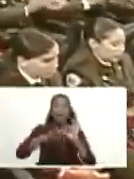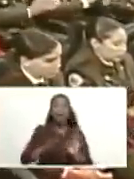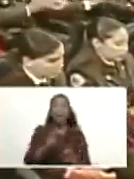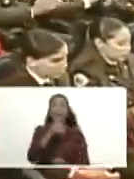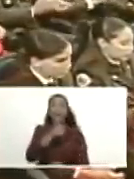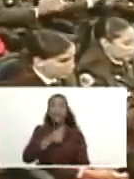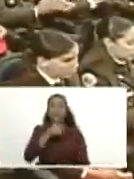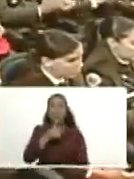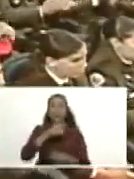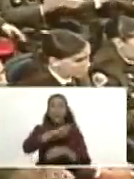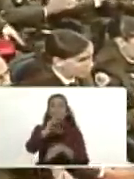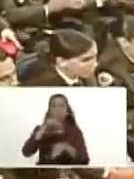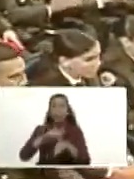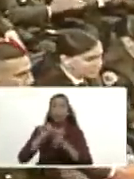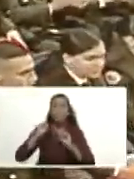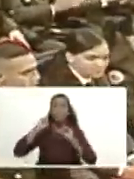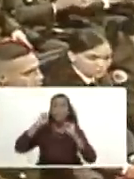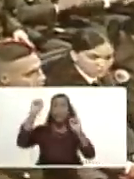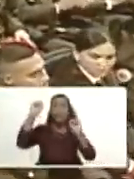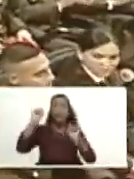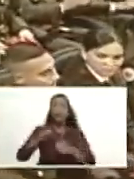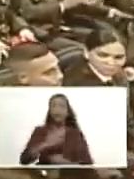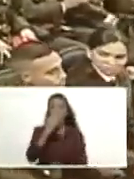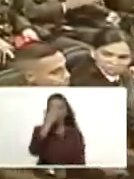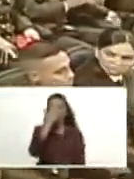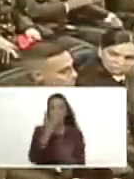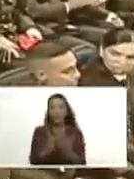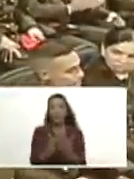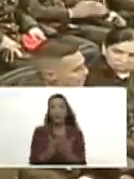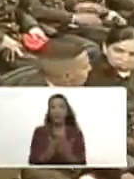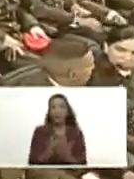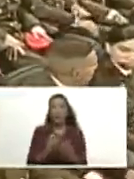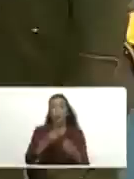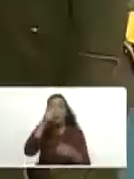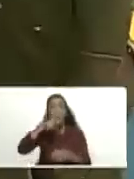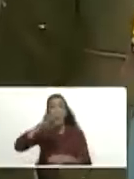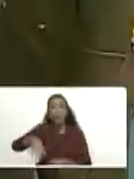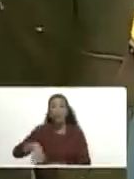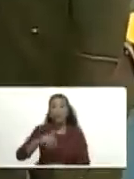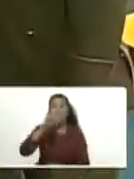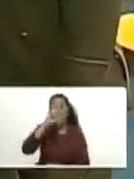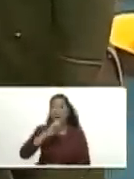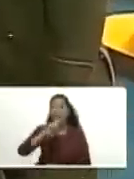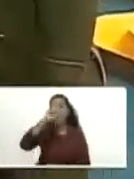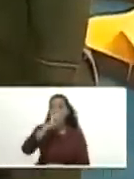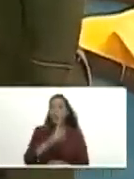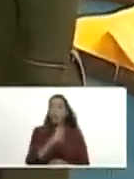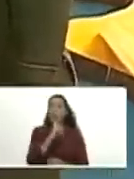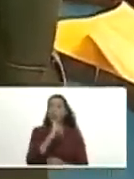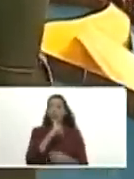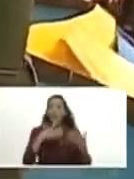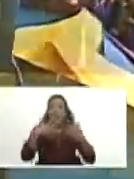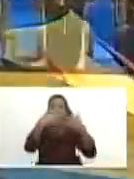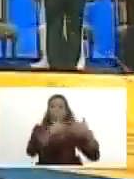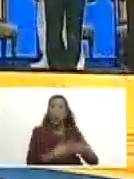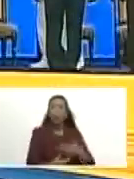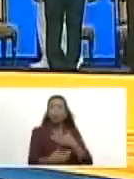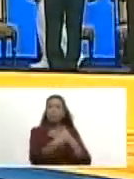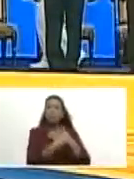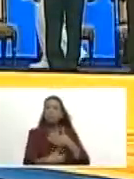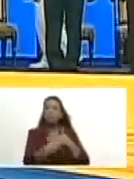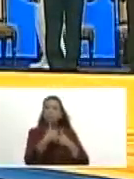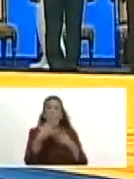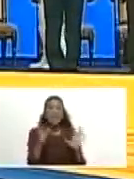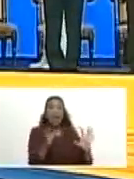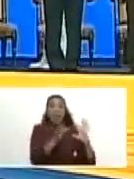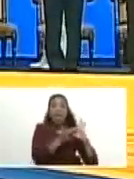resistencia nacional victoriosa que llevaba adelante nuestro pueblo en estos años de agresión criminal del Imperio norteamericano y de sus